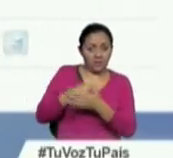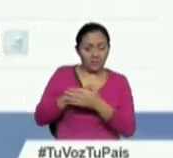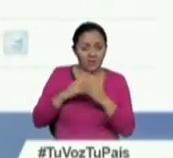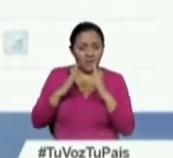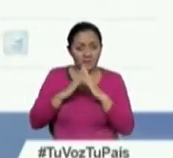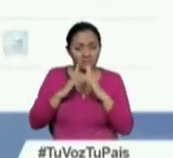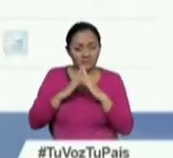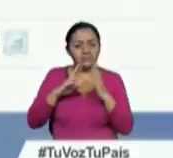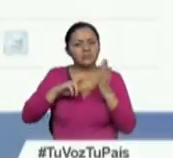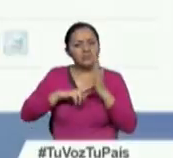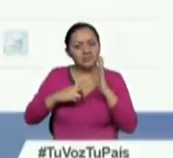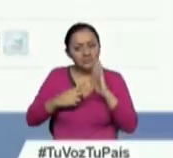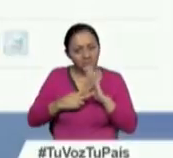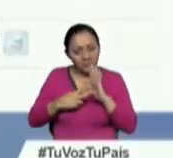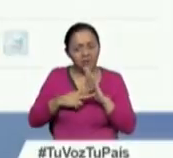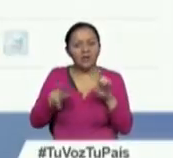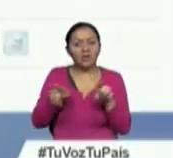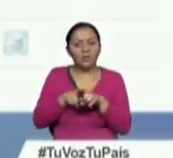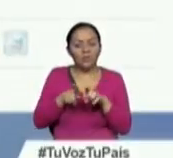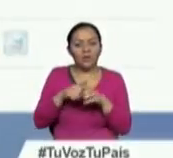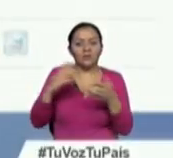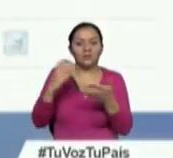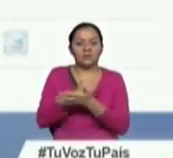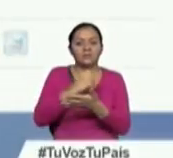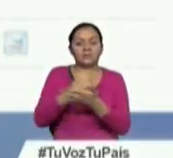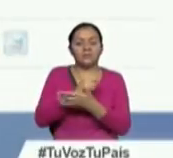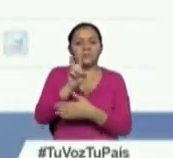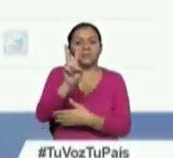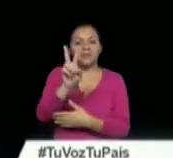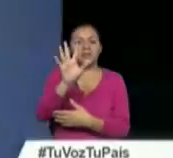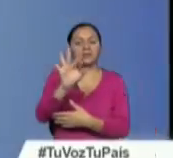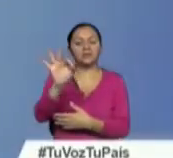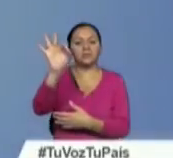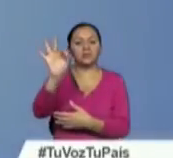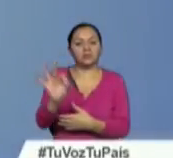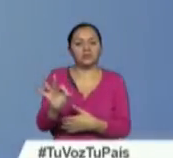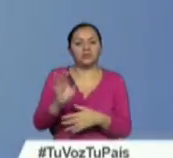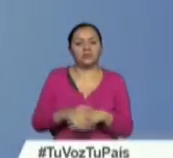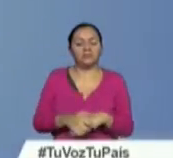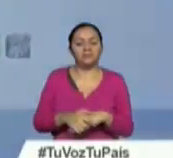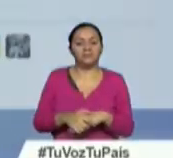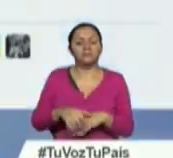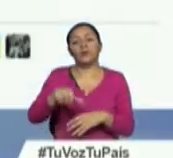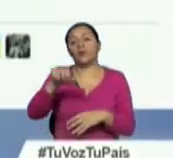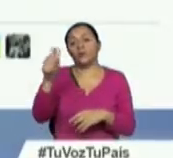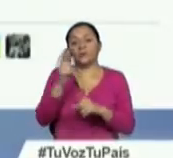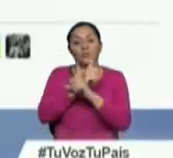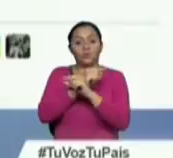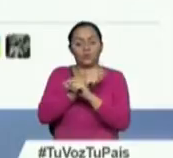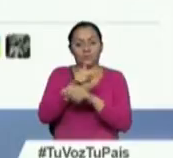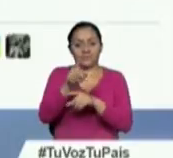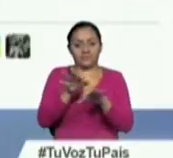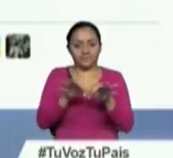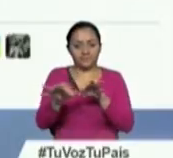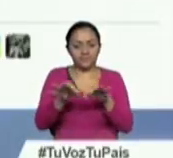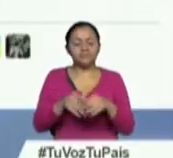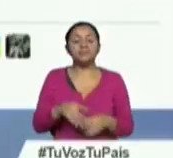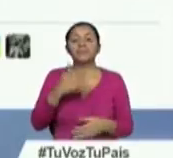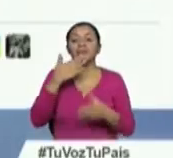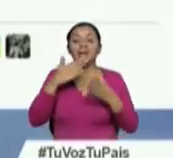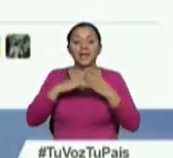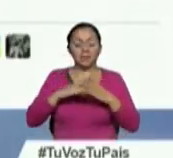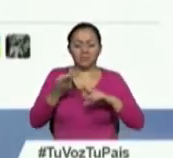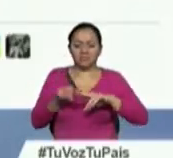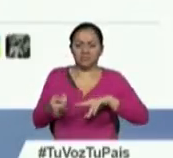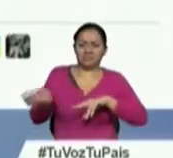lo que implica una tasa simple de rentabilidad del 25% anual". En otro tuit explica: "Si ese inmueble aumentó